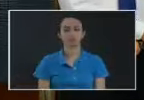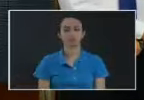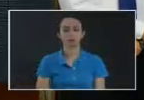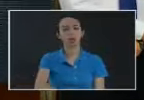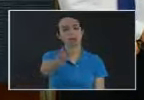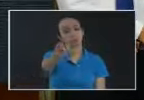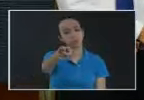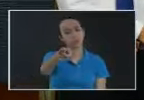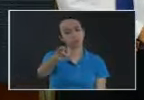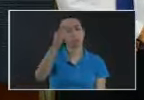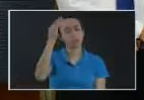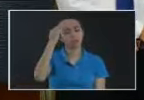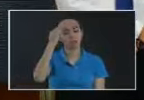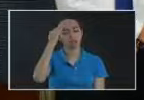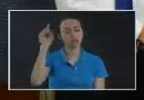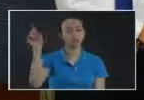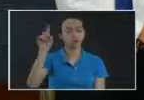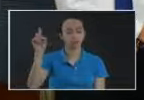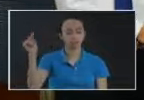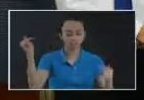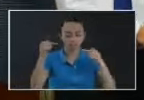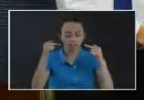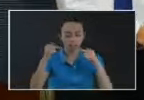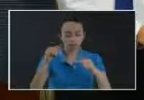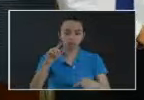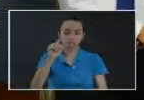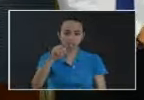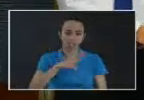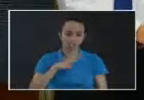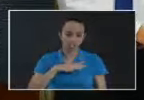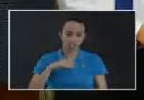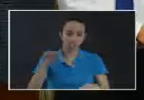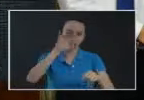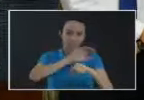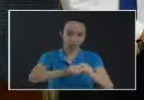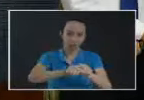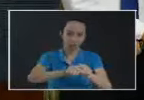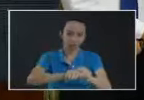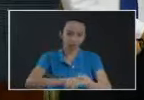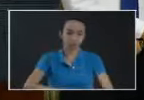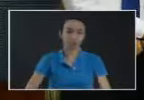Tú sabes dónde el enemigo te ha tenido atrapado o atrapada.